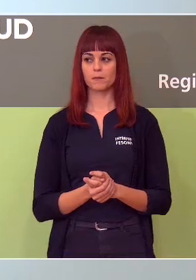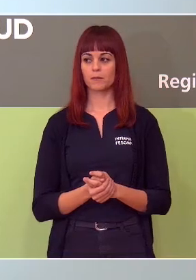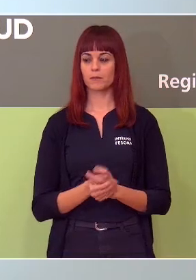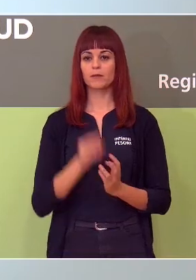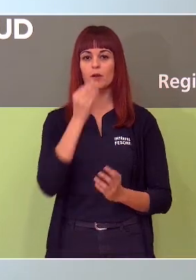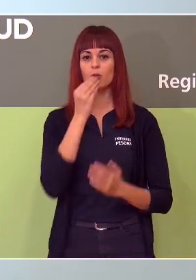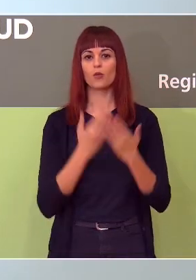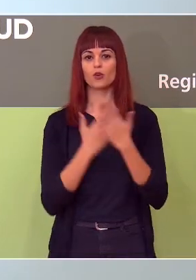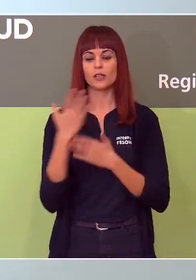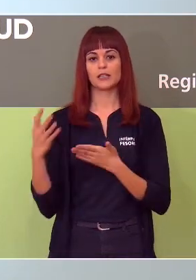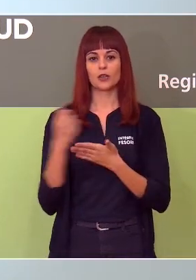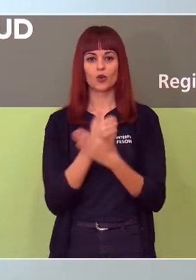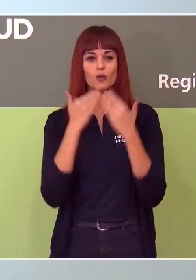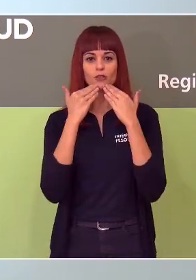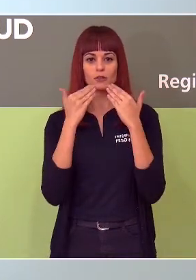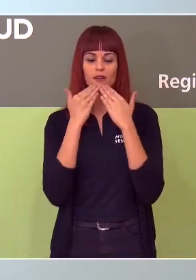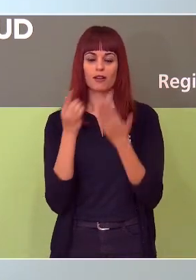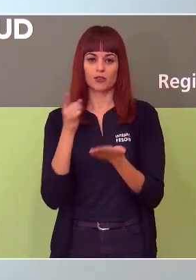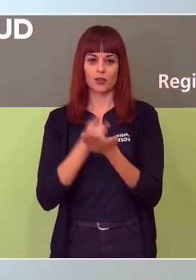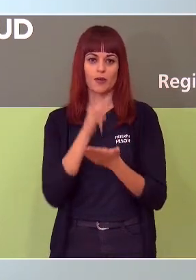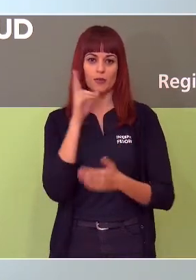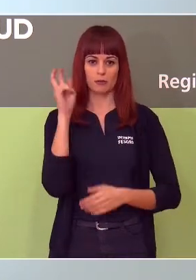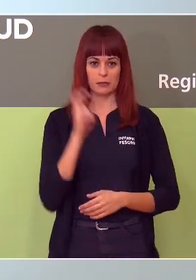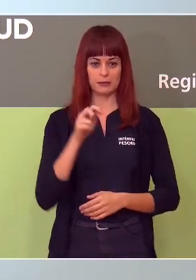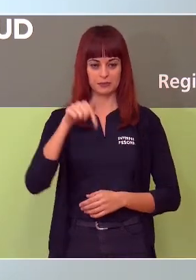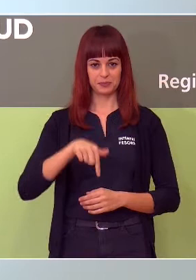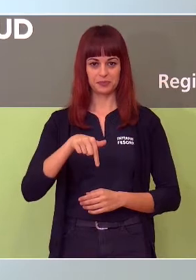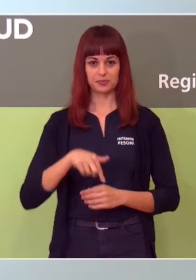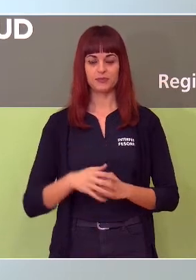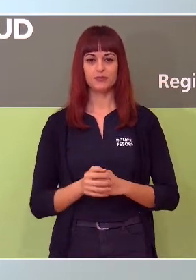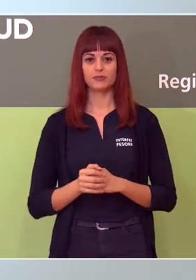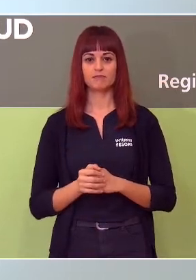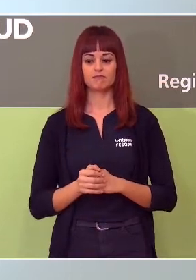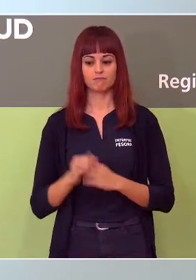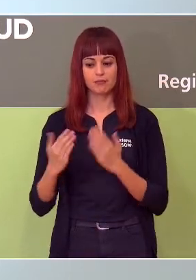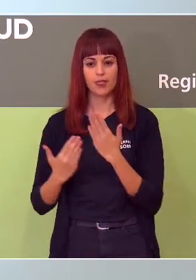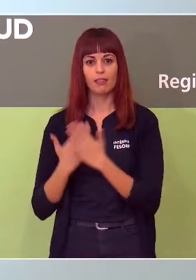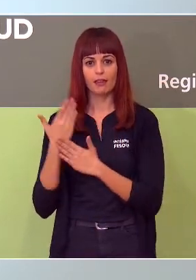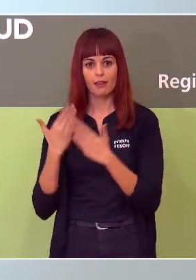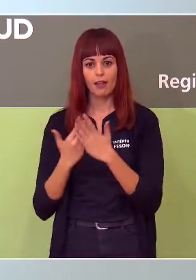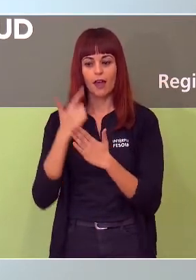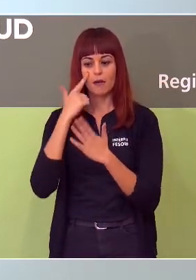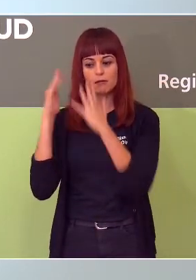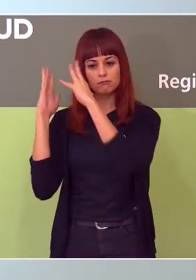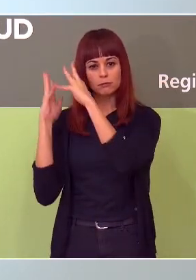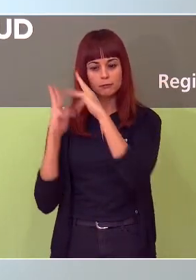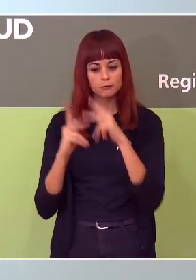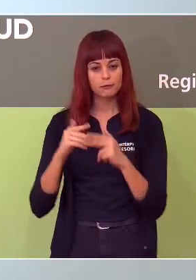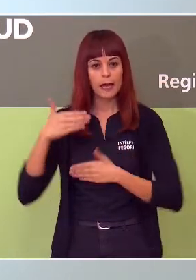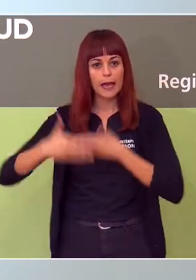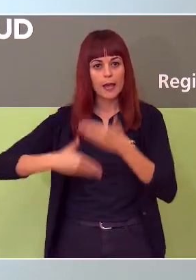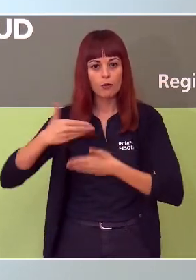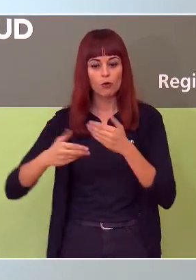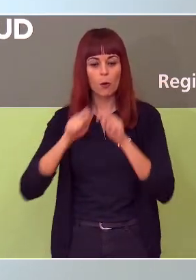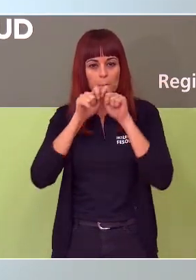Buenos días a todos. Muchísimas gracias de nuevo por estar aquí. Día tras día vamos contando la evolución de la pandemia. Los datos